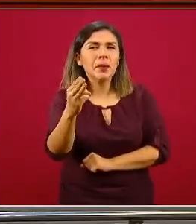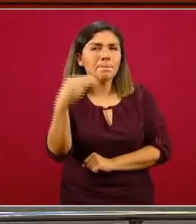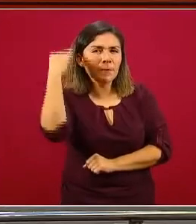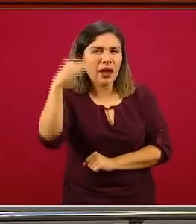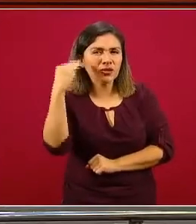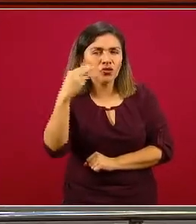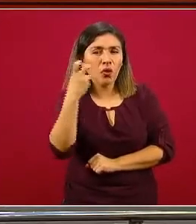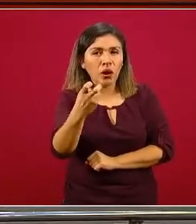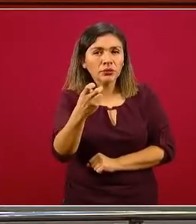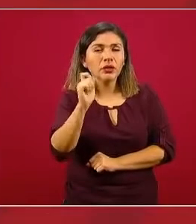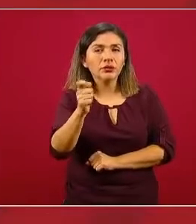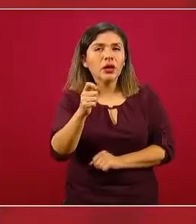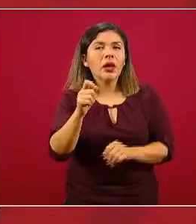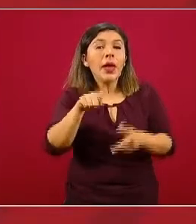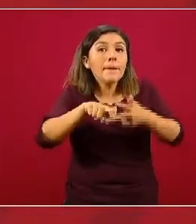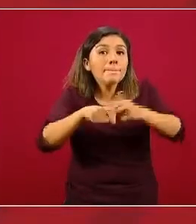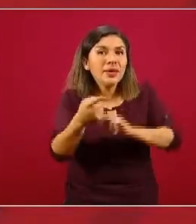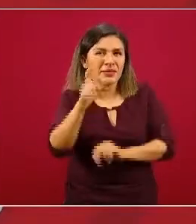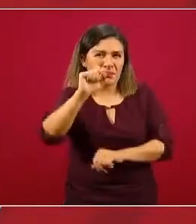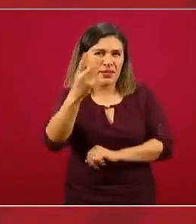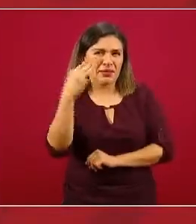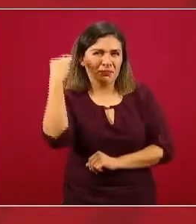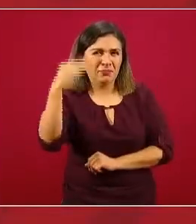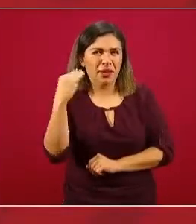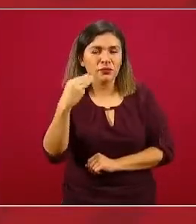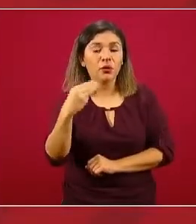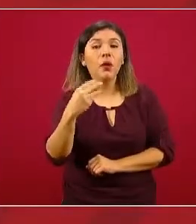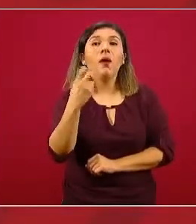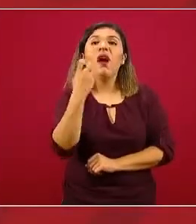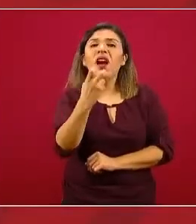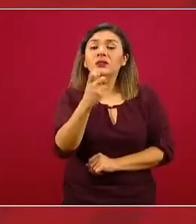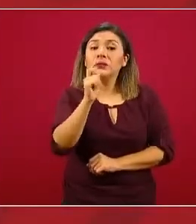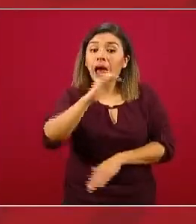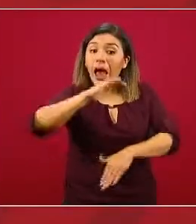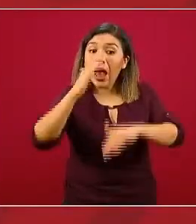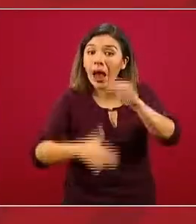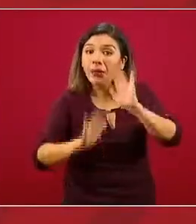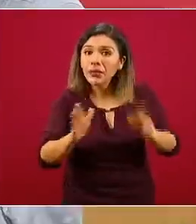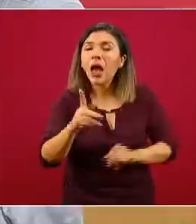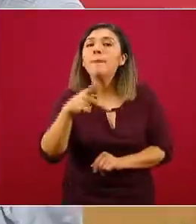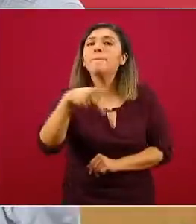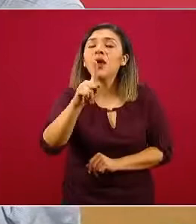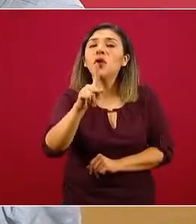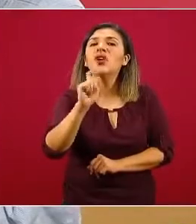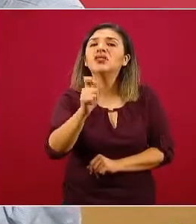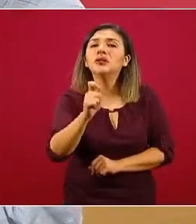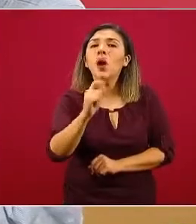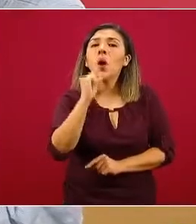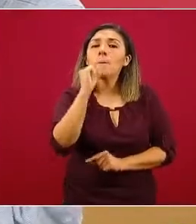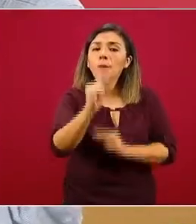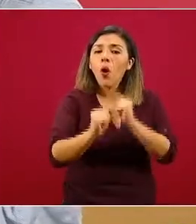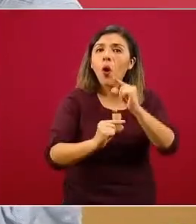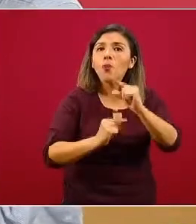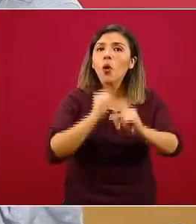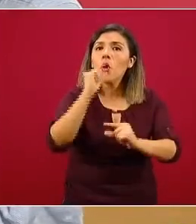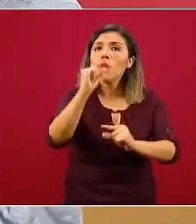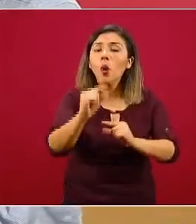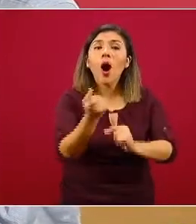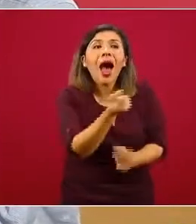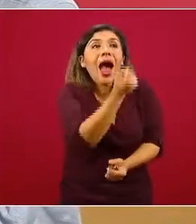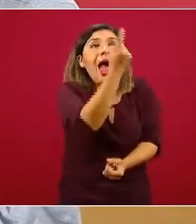Nacional de Sana Distancia empezó. Lo que quiere decir es que de manera diferenciada, en